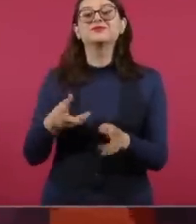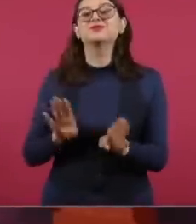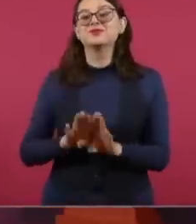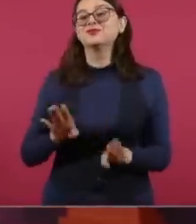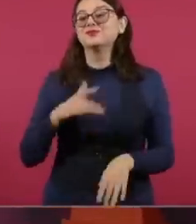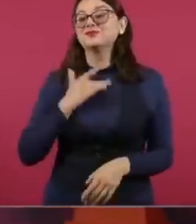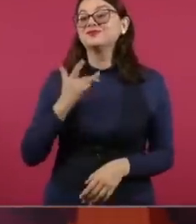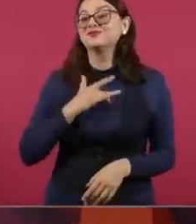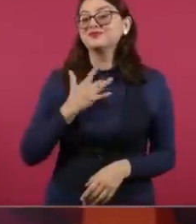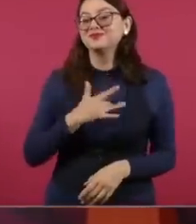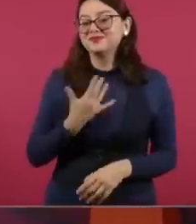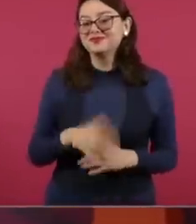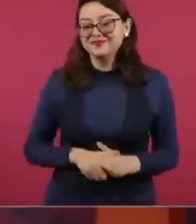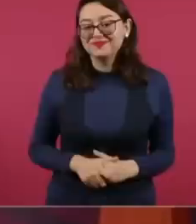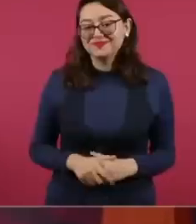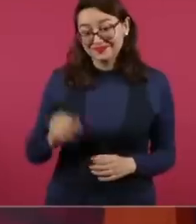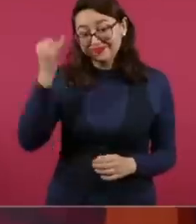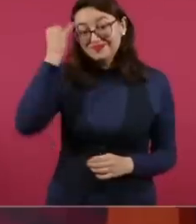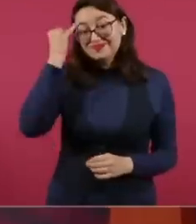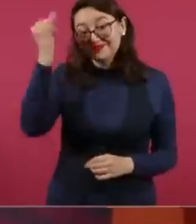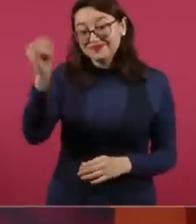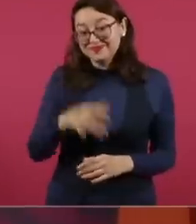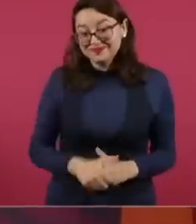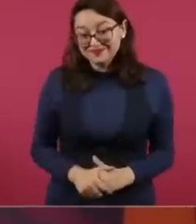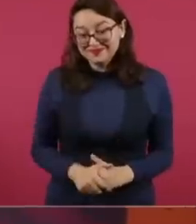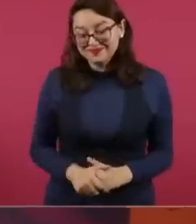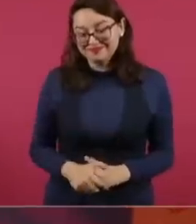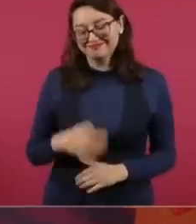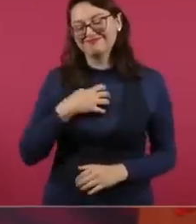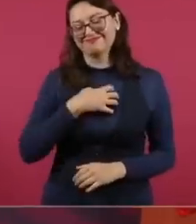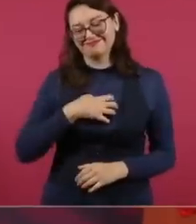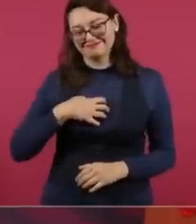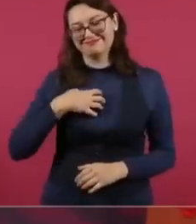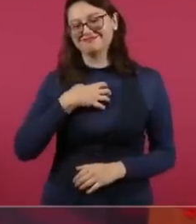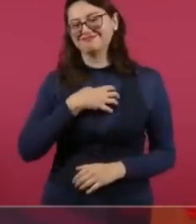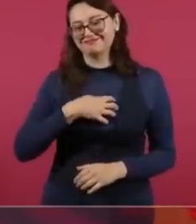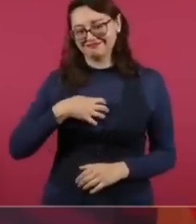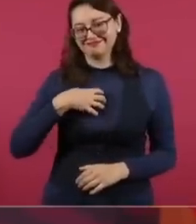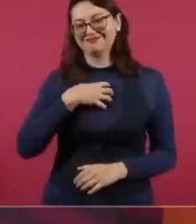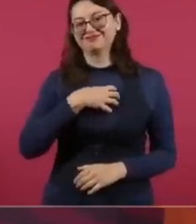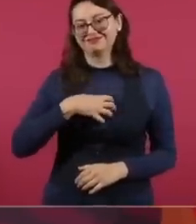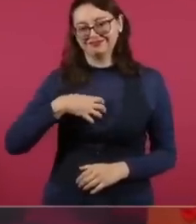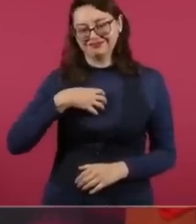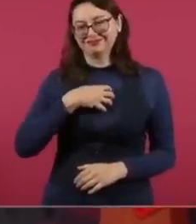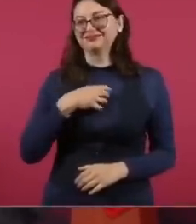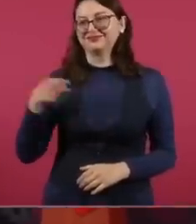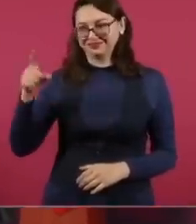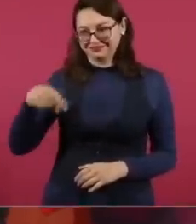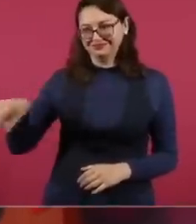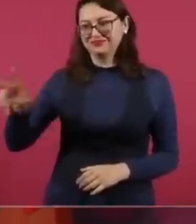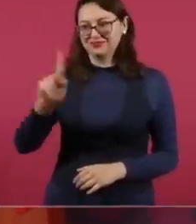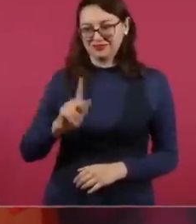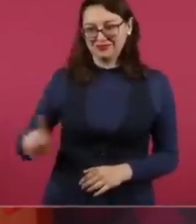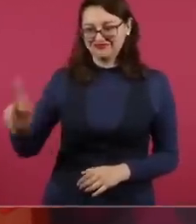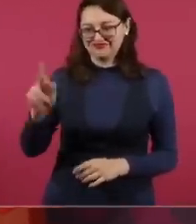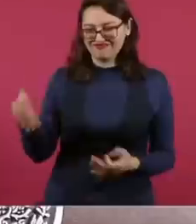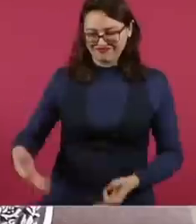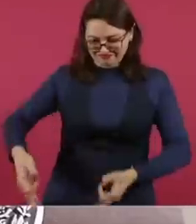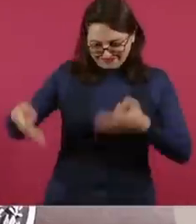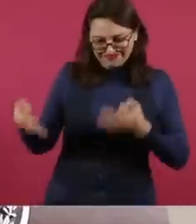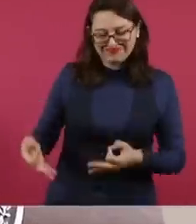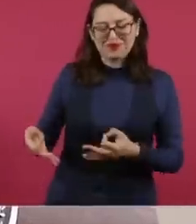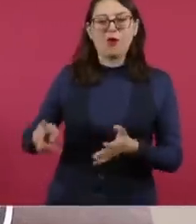el ferrocarril. Y ahora sí, de nuevo, Matías Romero, ¿dónde